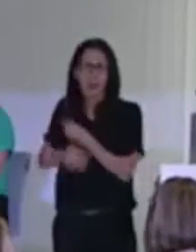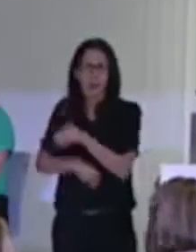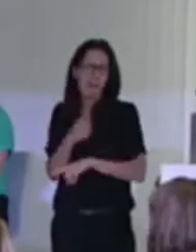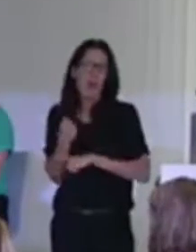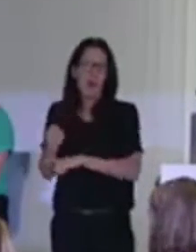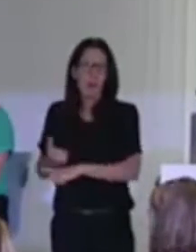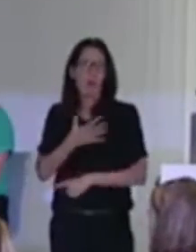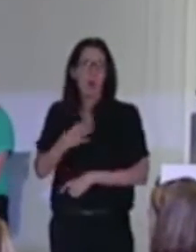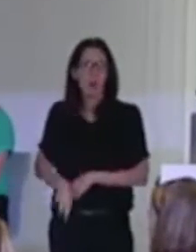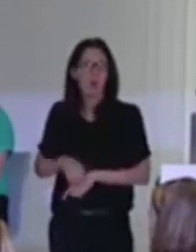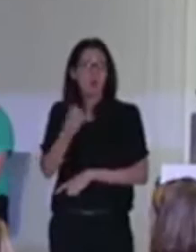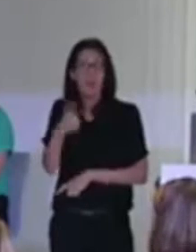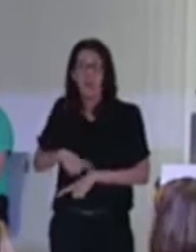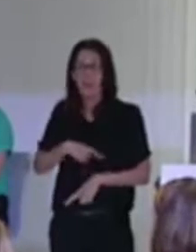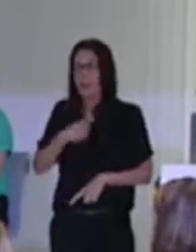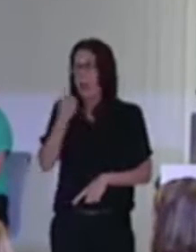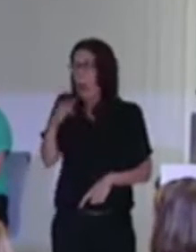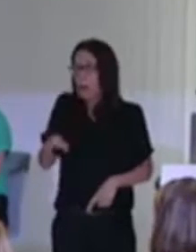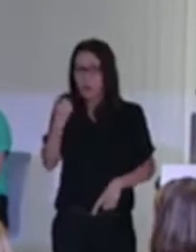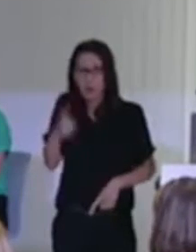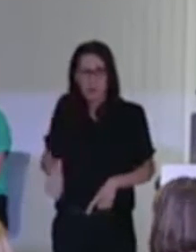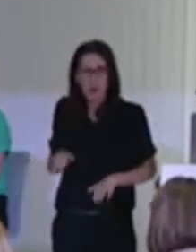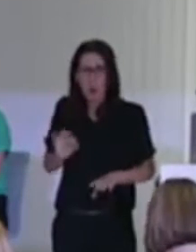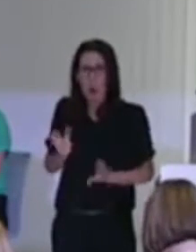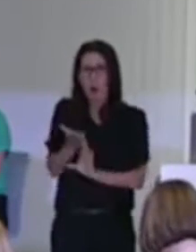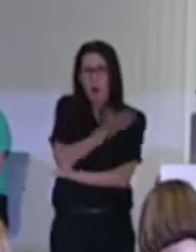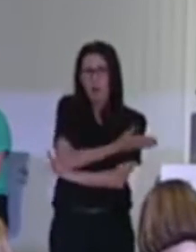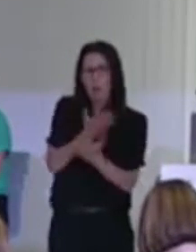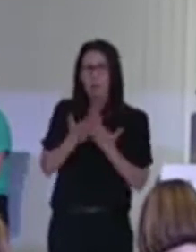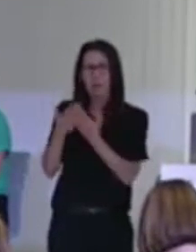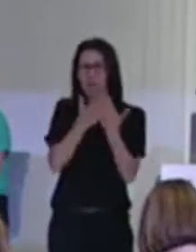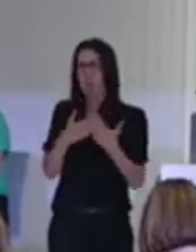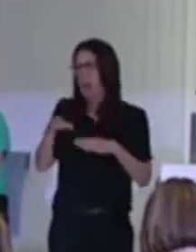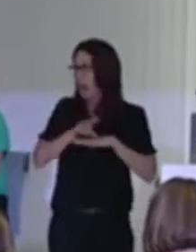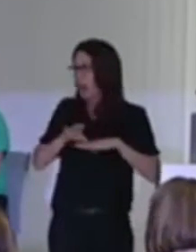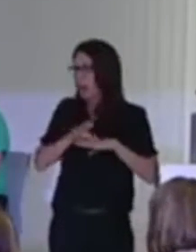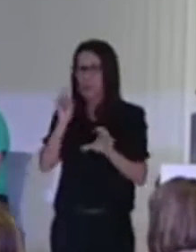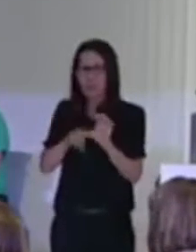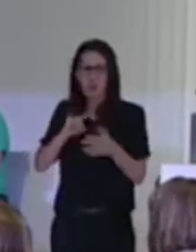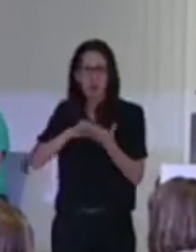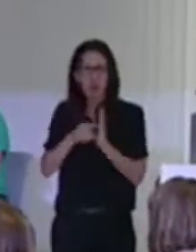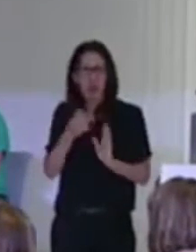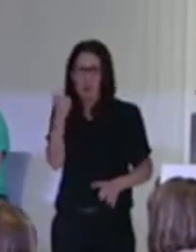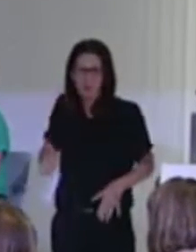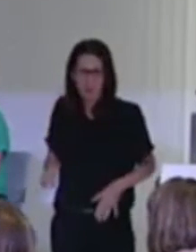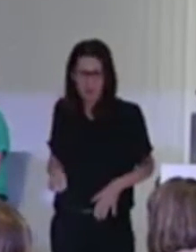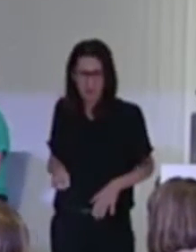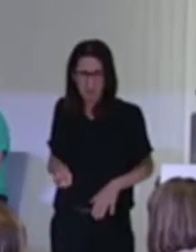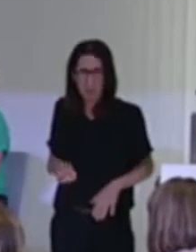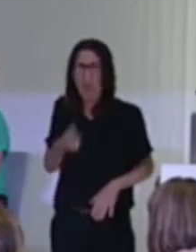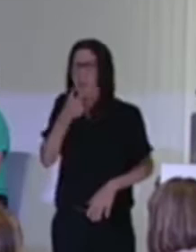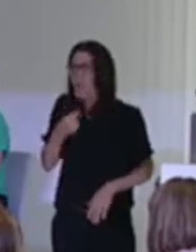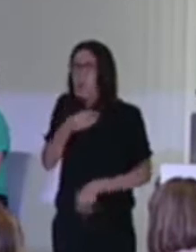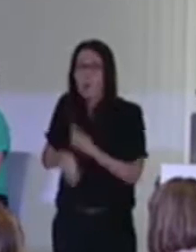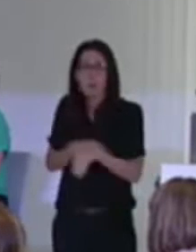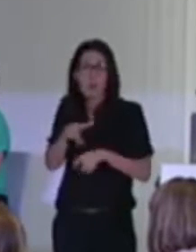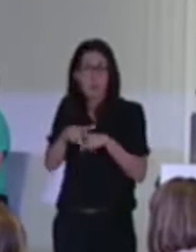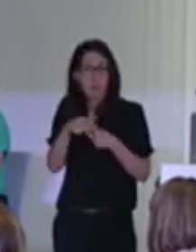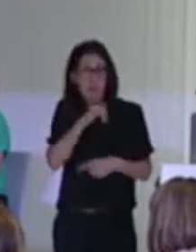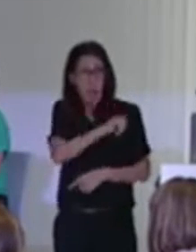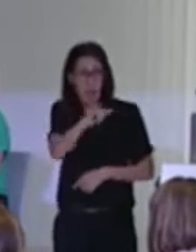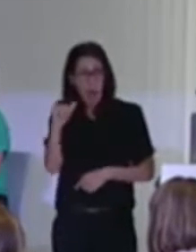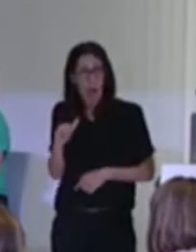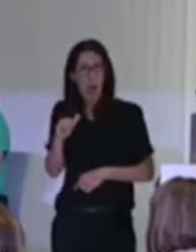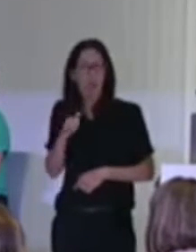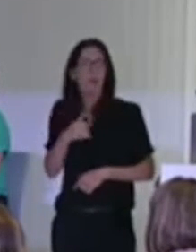para ello no hay que ser un gran experto, ni hay que estudiar una carrera tecnológica, ni nada por el estilo, sino usar las herramientas que tenemos a mano,